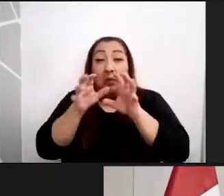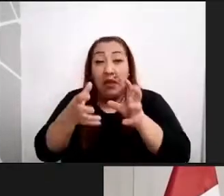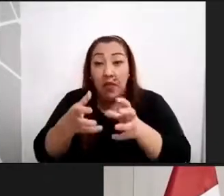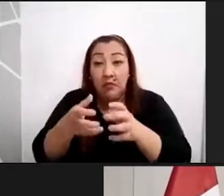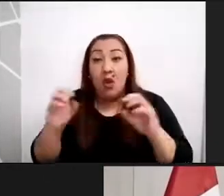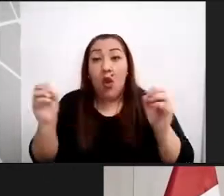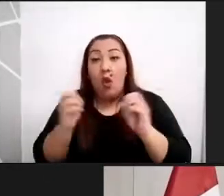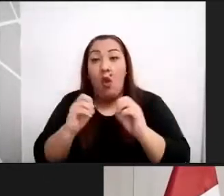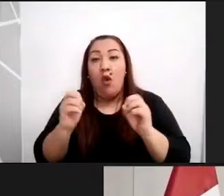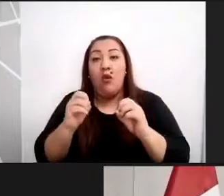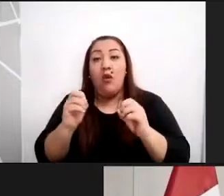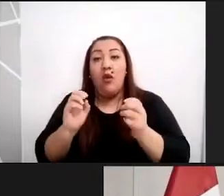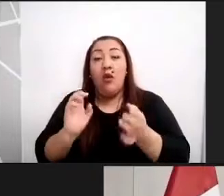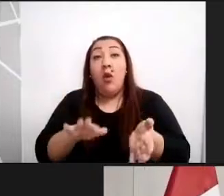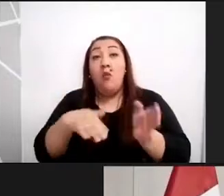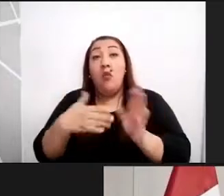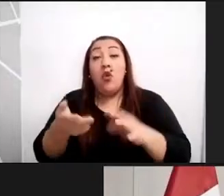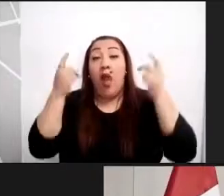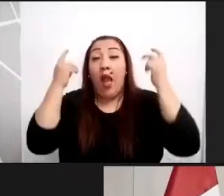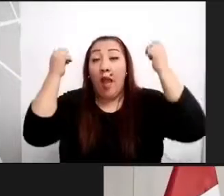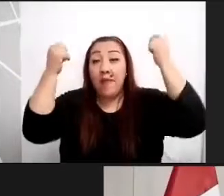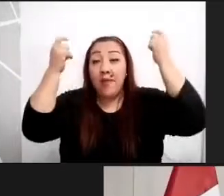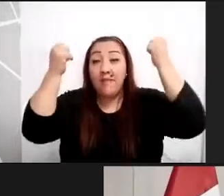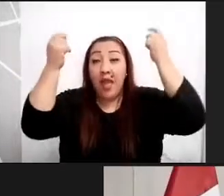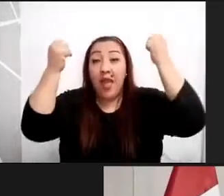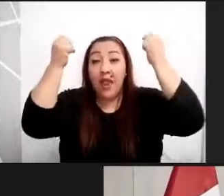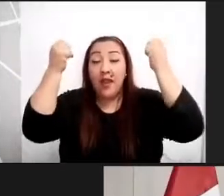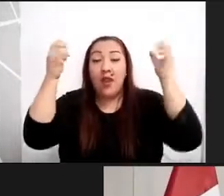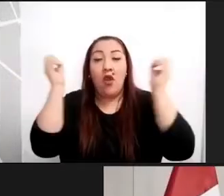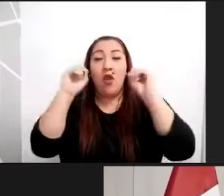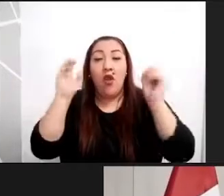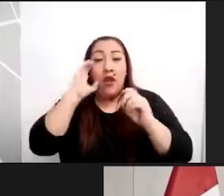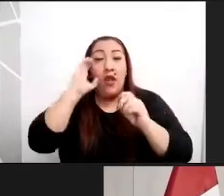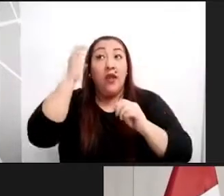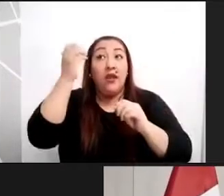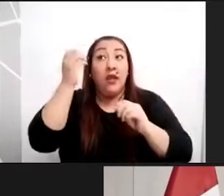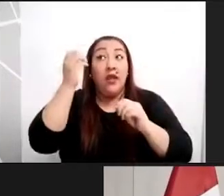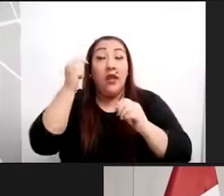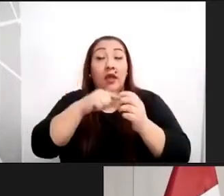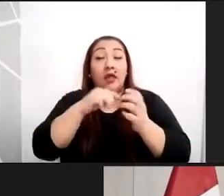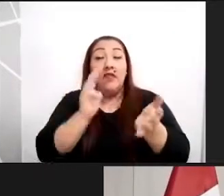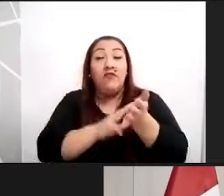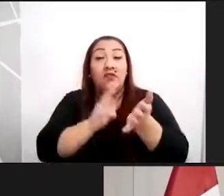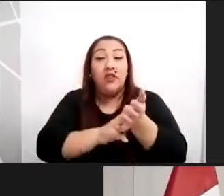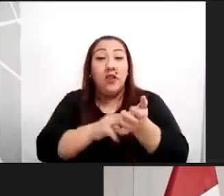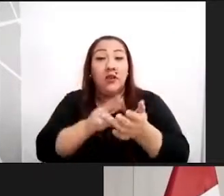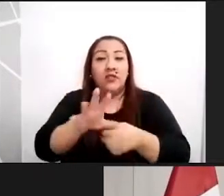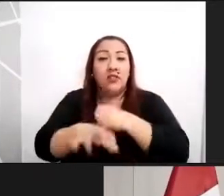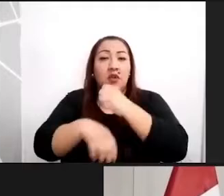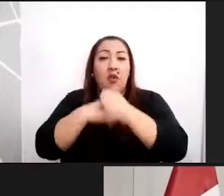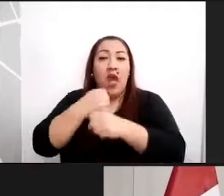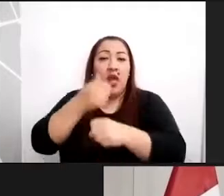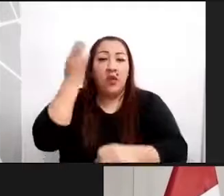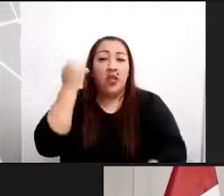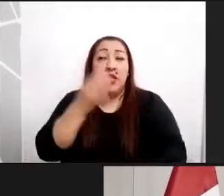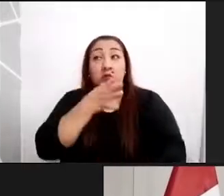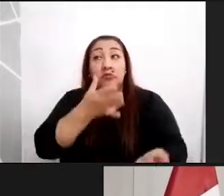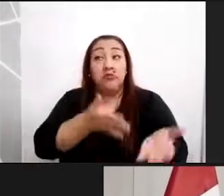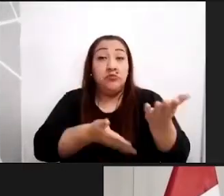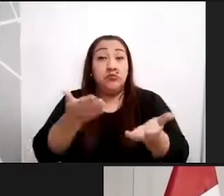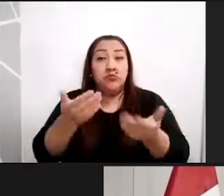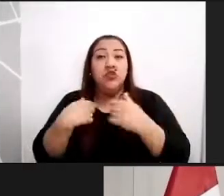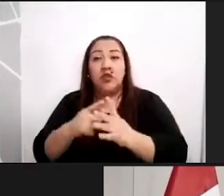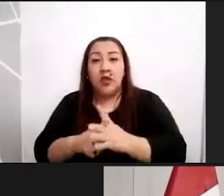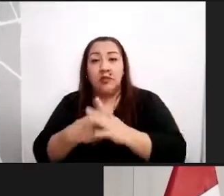de este mundo? ¿O antes de la creación de la Defensoría del Pueblo, 25 años atrás? Yo quisiera comenzar diciendo que a